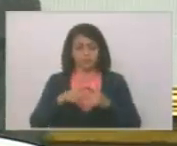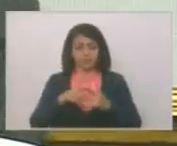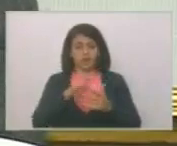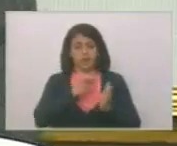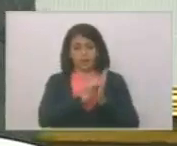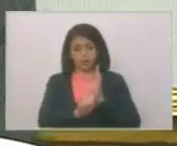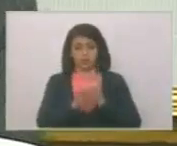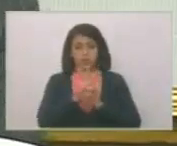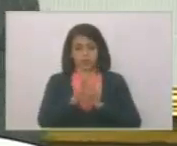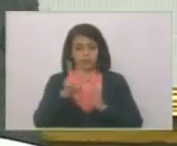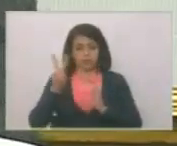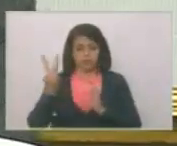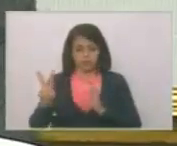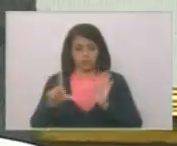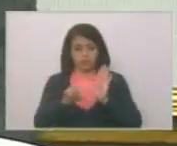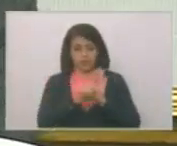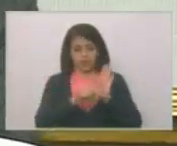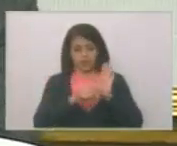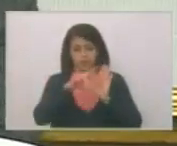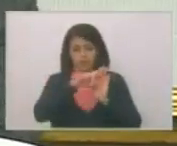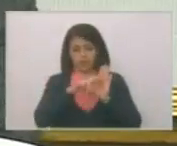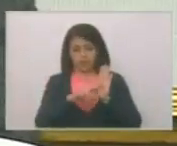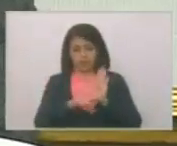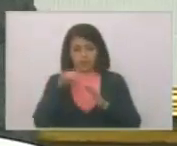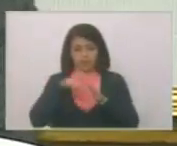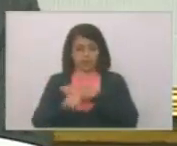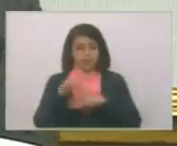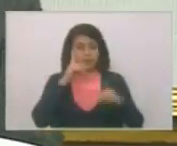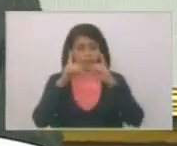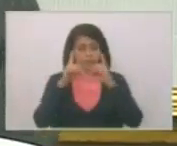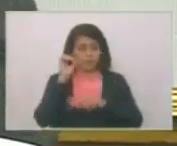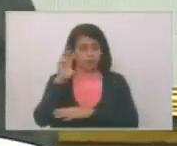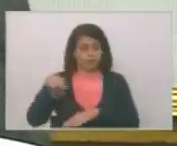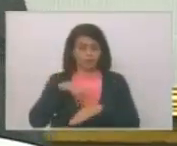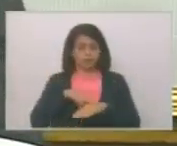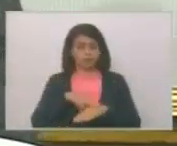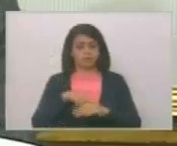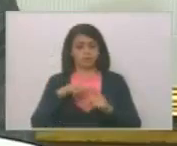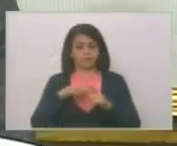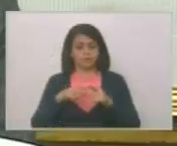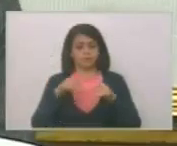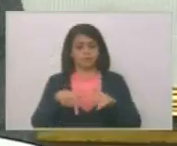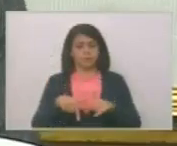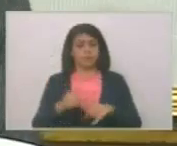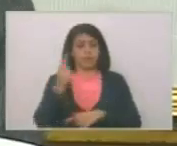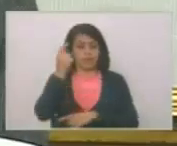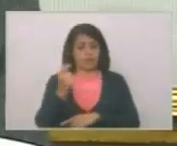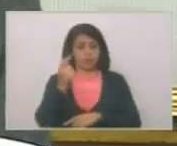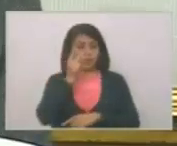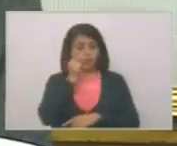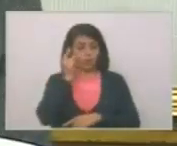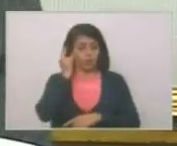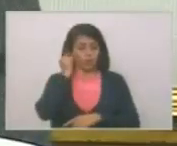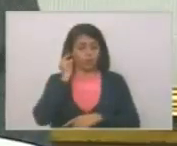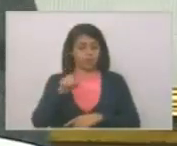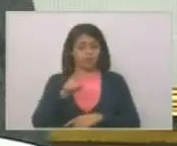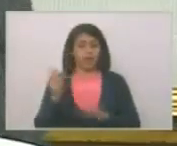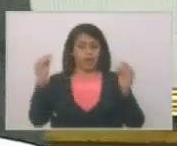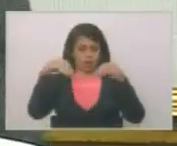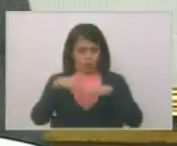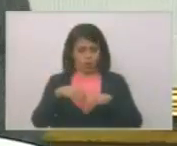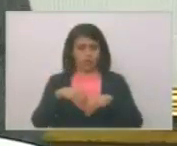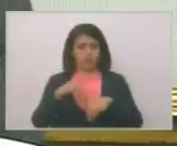artículo 42 del Reglamento Interior y de Debate de la Asamblea Nacional, las honorables diputadas y los honorables diputados que estén de